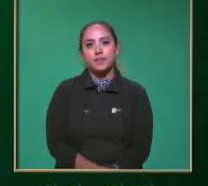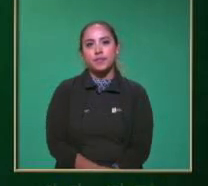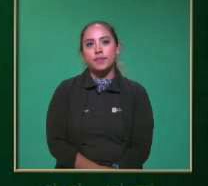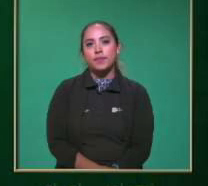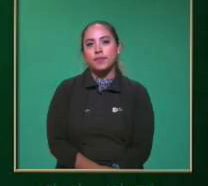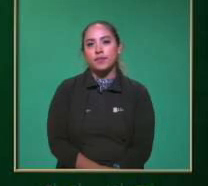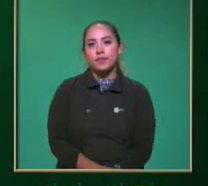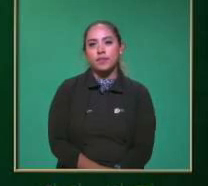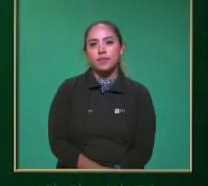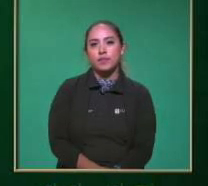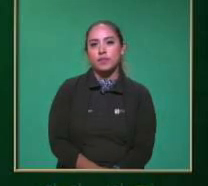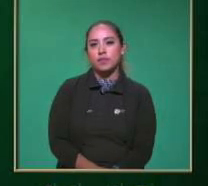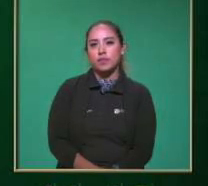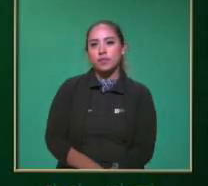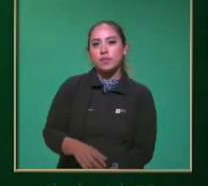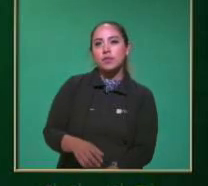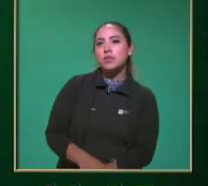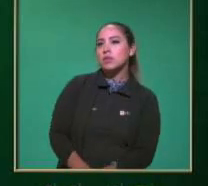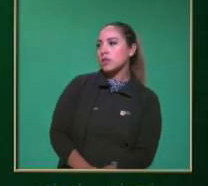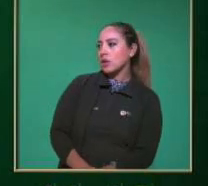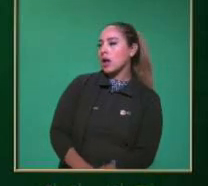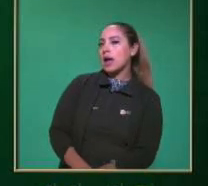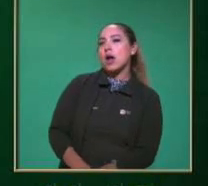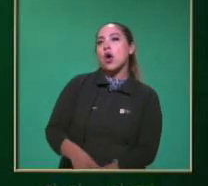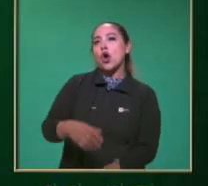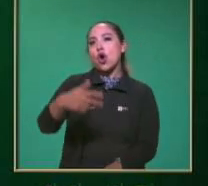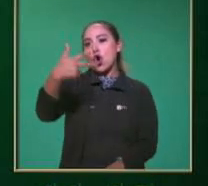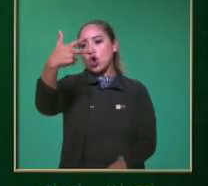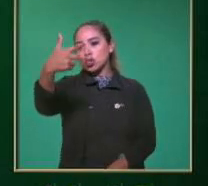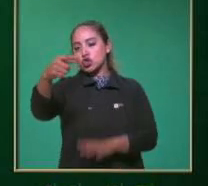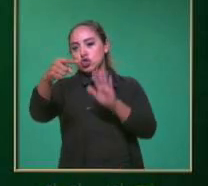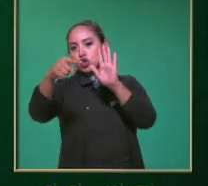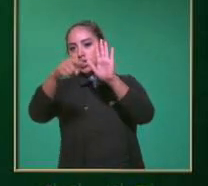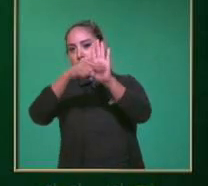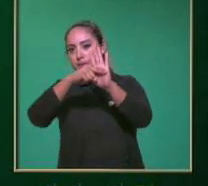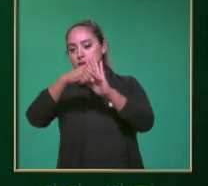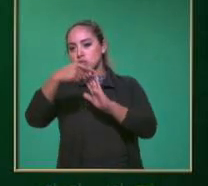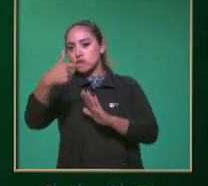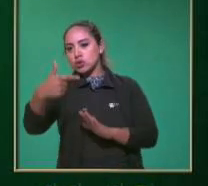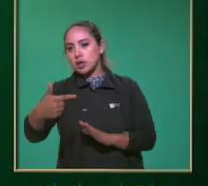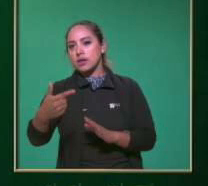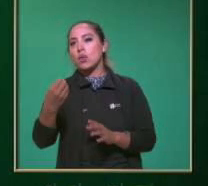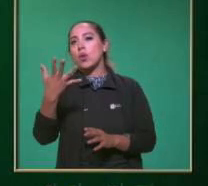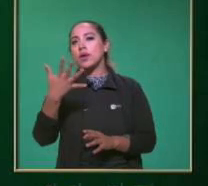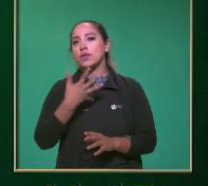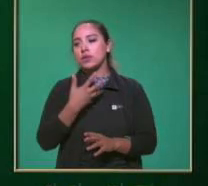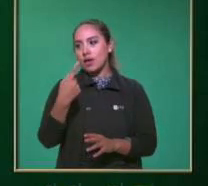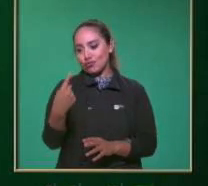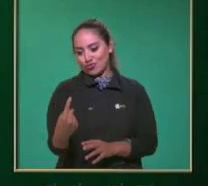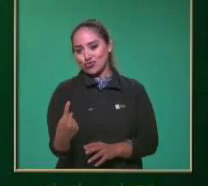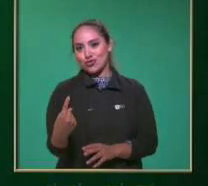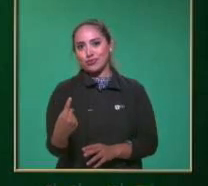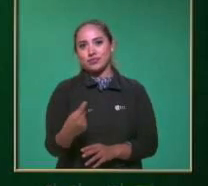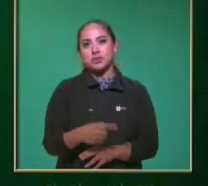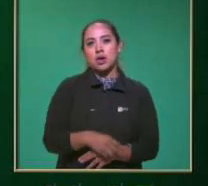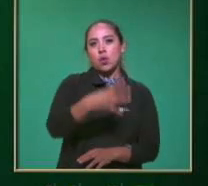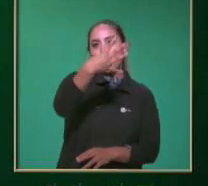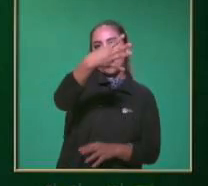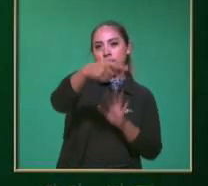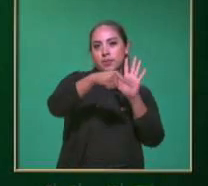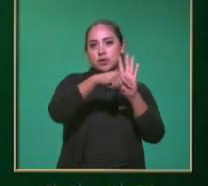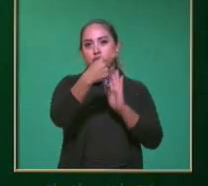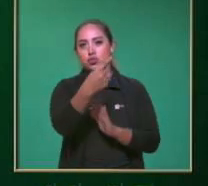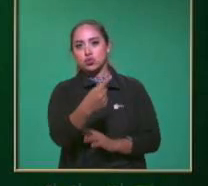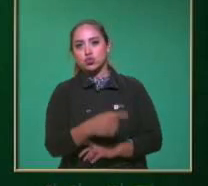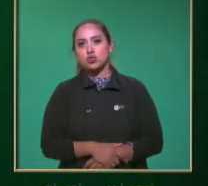17, ¿cuál es el resultado? Si a 8 le quitas 7, ¿cuánto te queda? 1. Y si a 4 le quitas